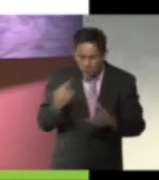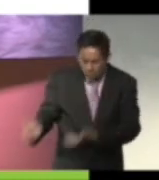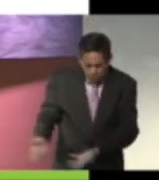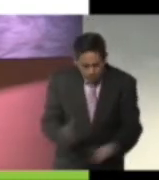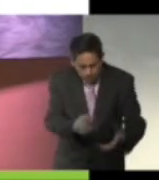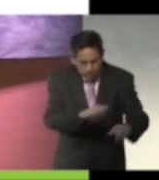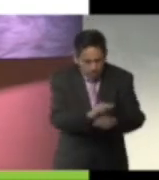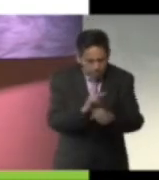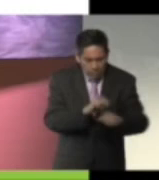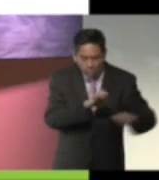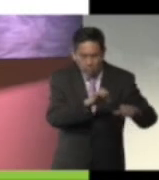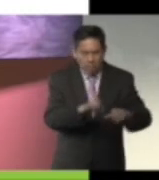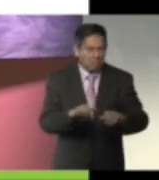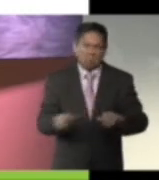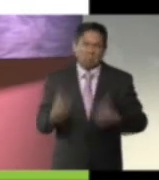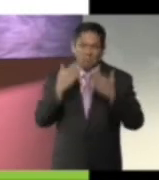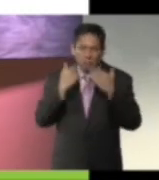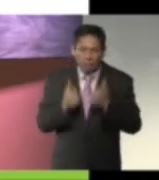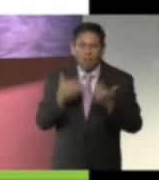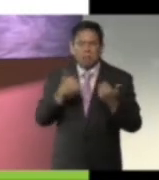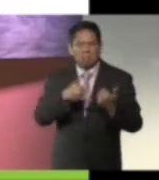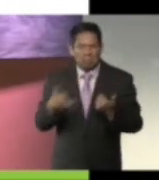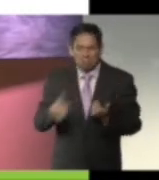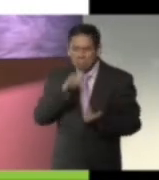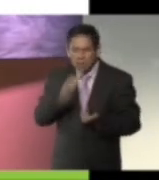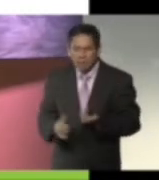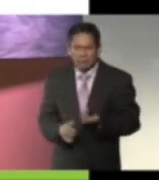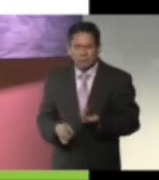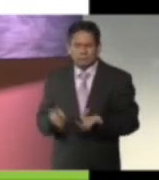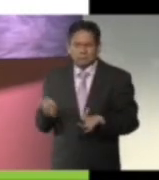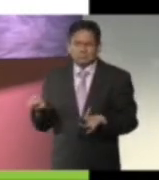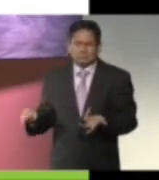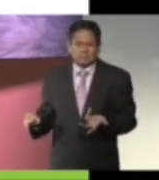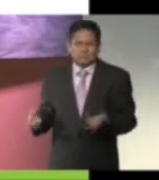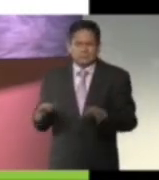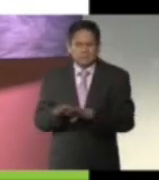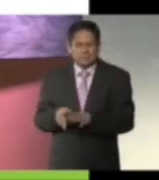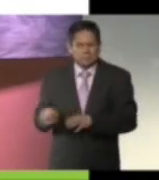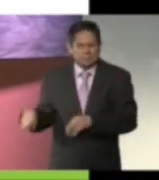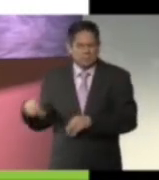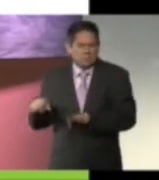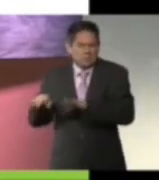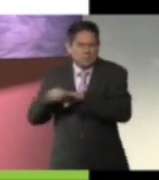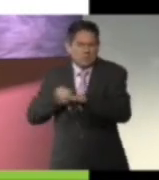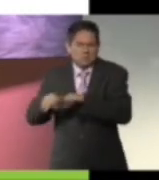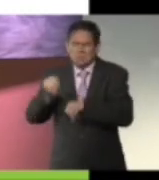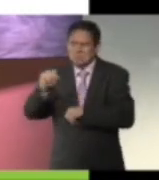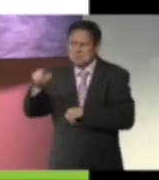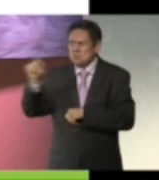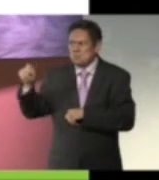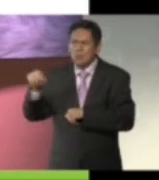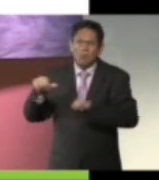mismo? ¿Es diferente un trabajo, ese trabajo, que cualquier otro trabajo? No, desde el punto de vista de trabajo, un trabajo